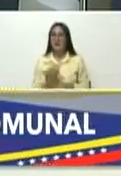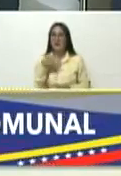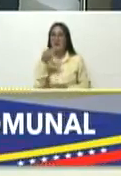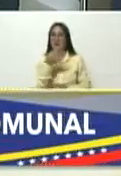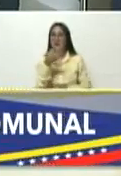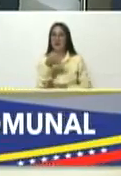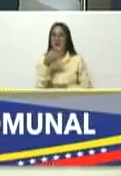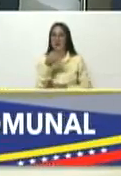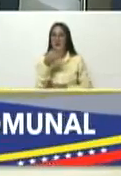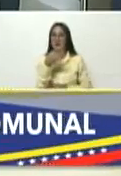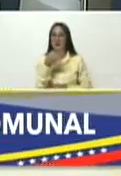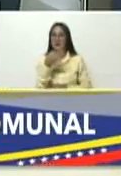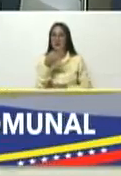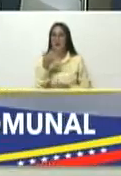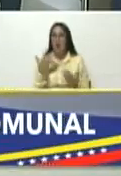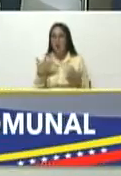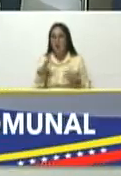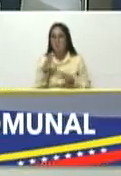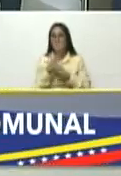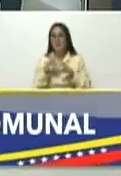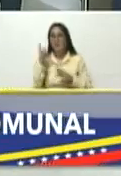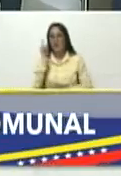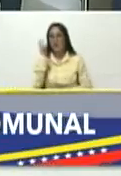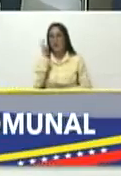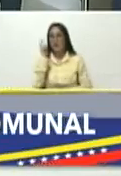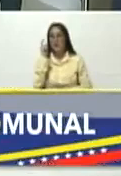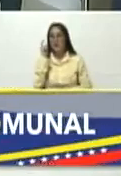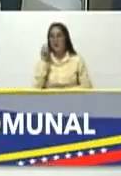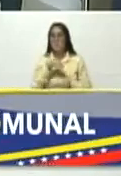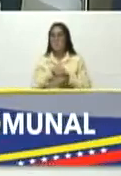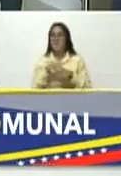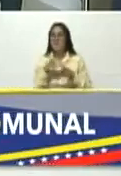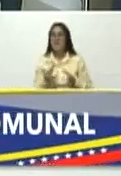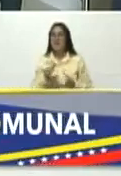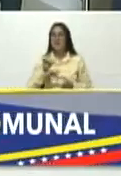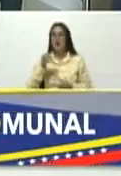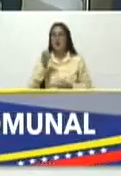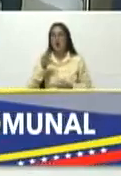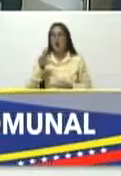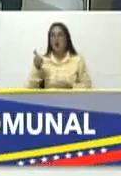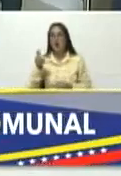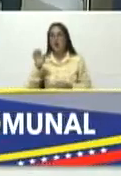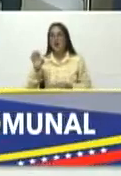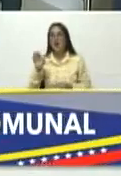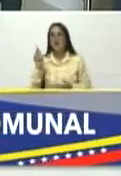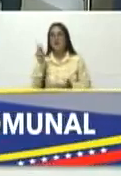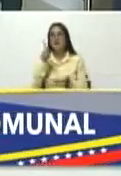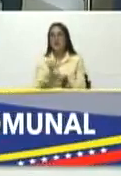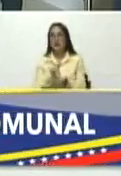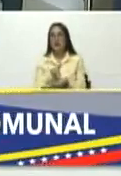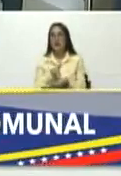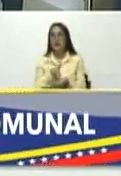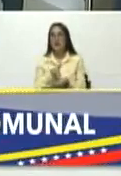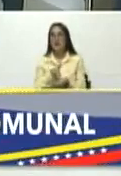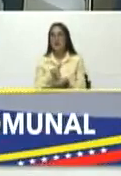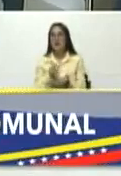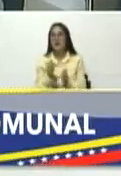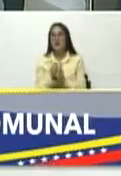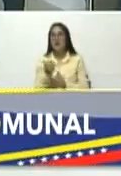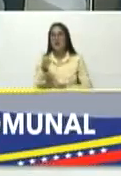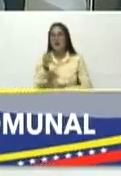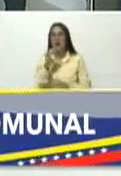tarde, o quizás al mediodía, el ministro Jorge Márquez llega a Ciudad Caribe con